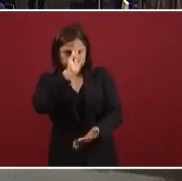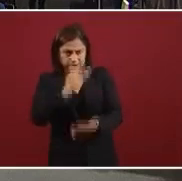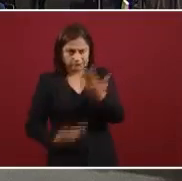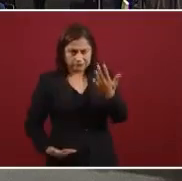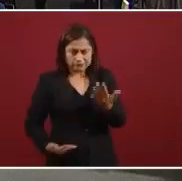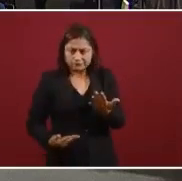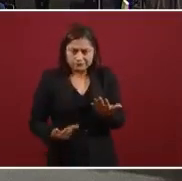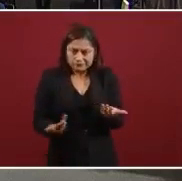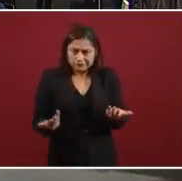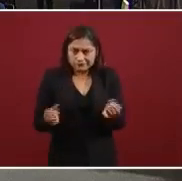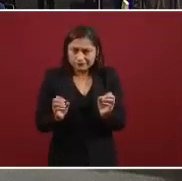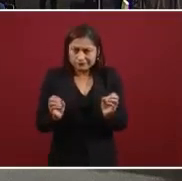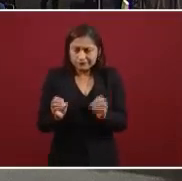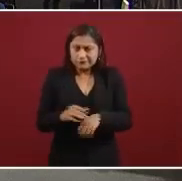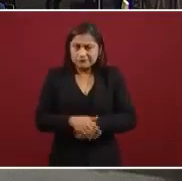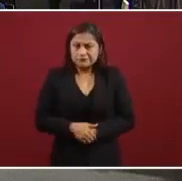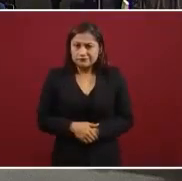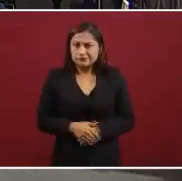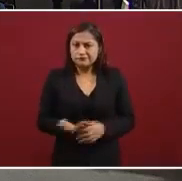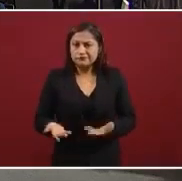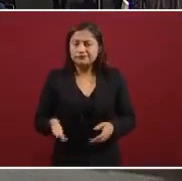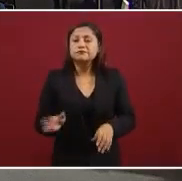Por eso sostengo